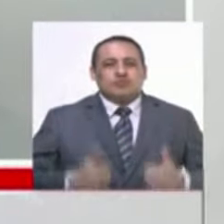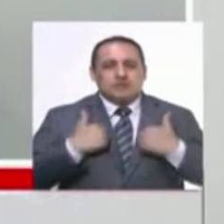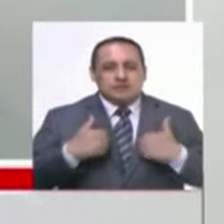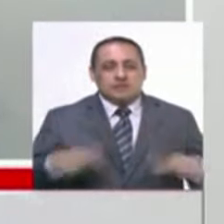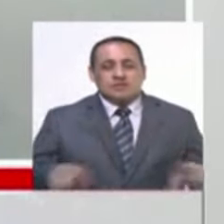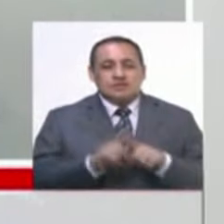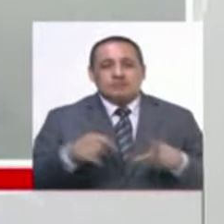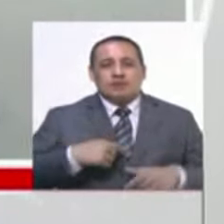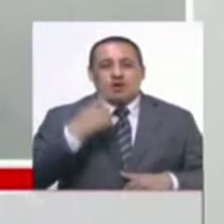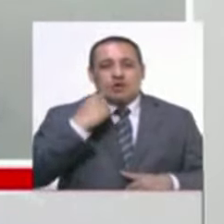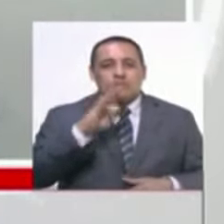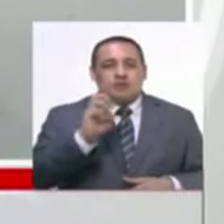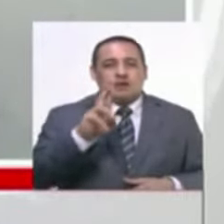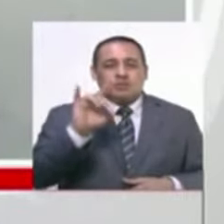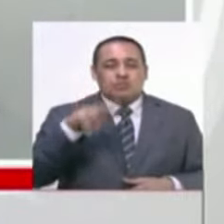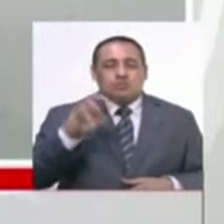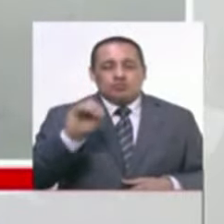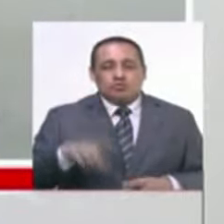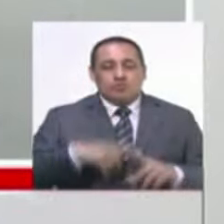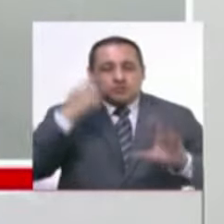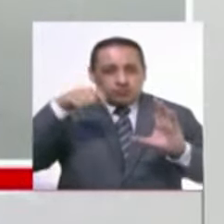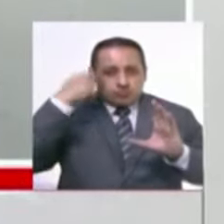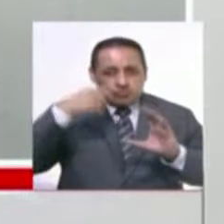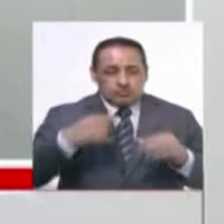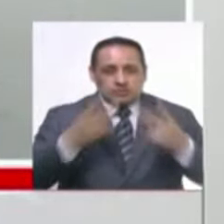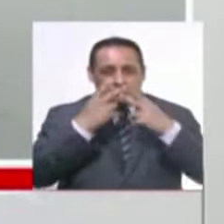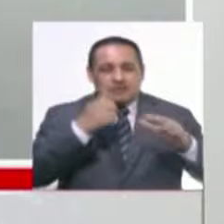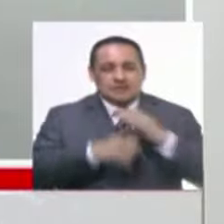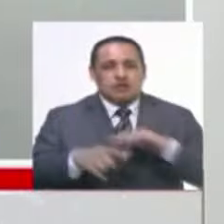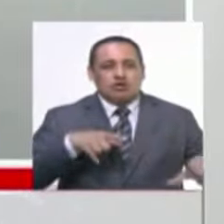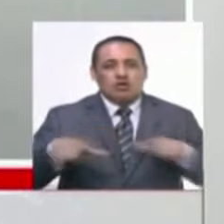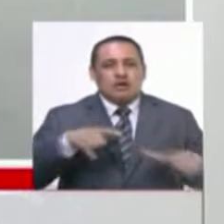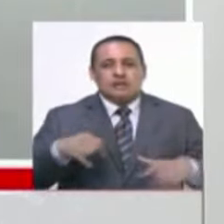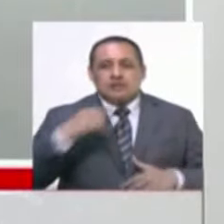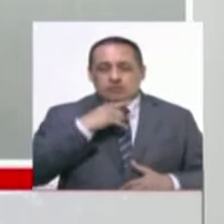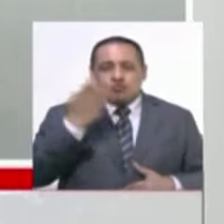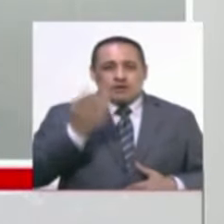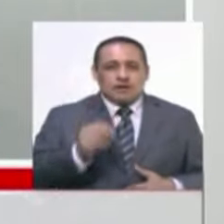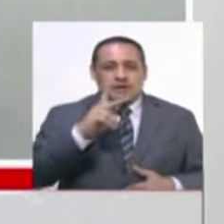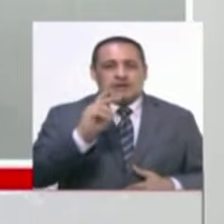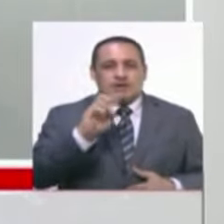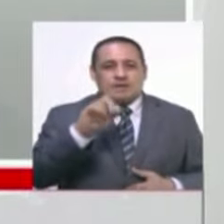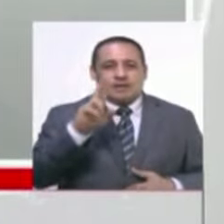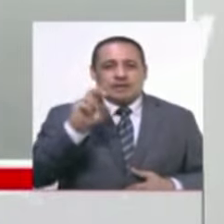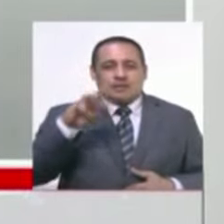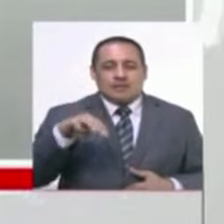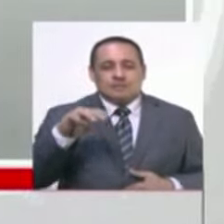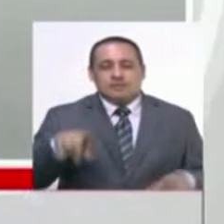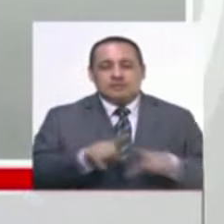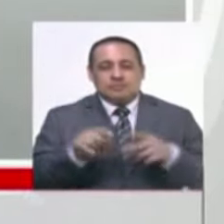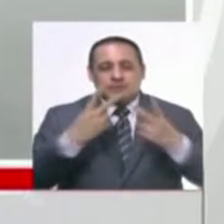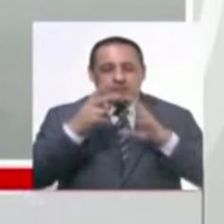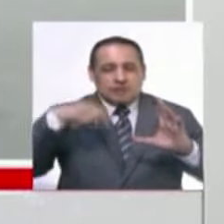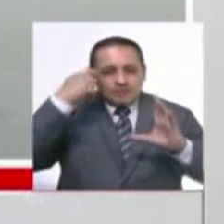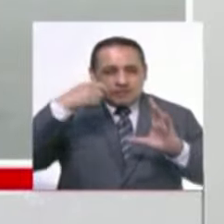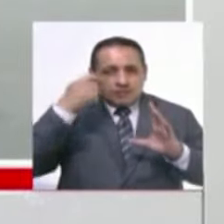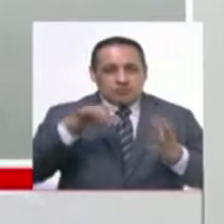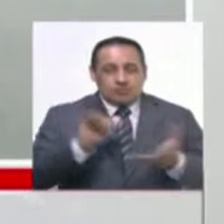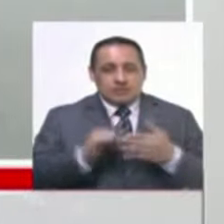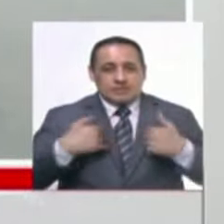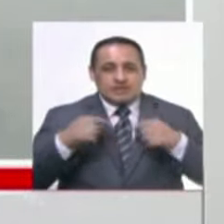Y el señor Bruno Pacheco, ese reportaje sale en el local de la señora Calelín López. Si se pueden apreciar en el video que tiene